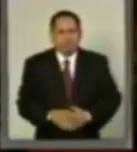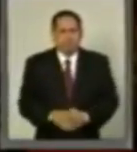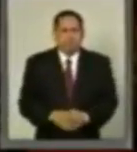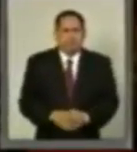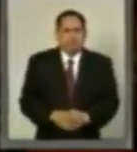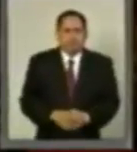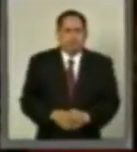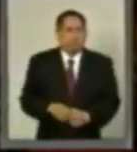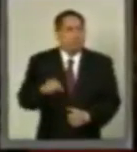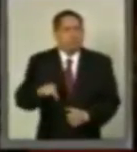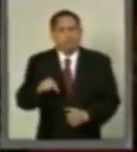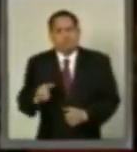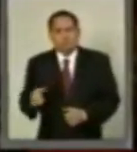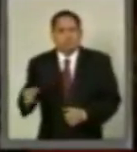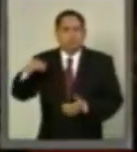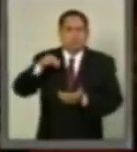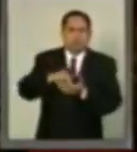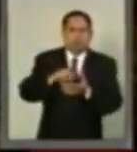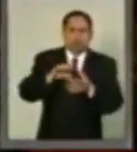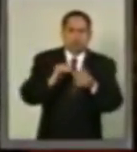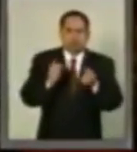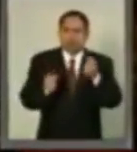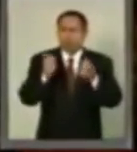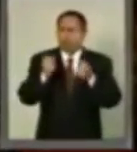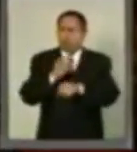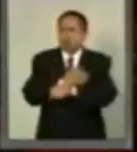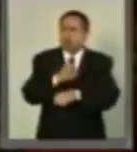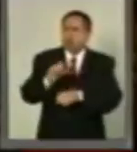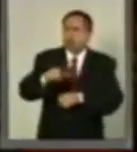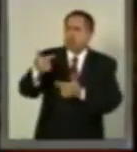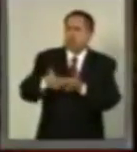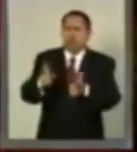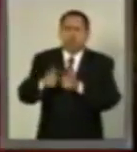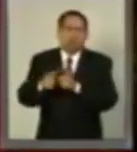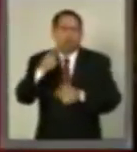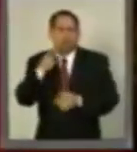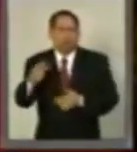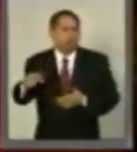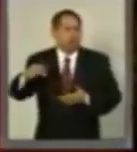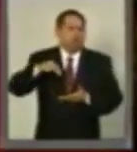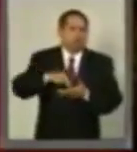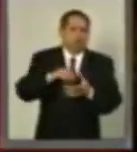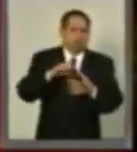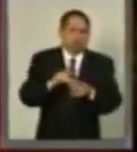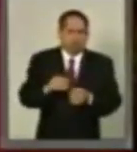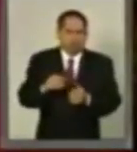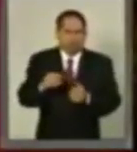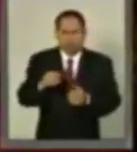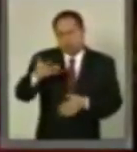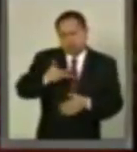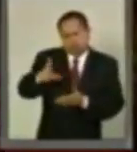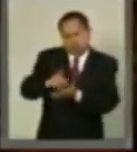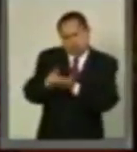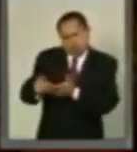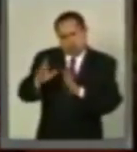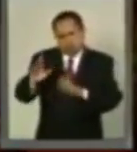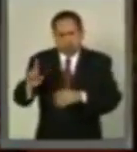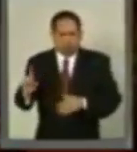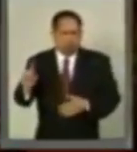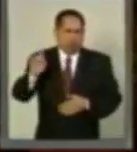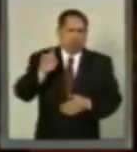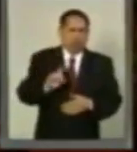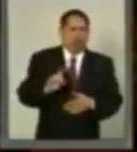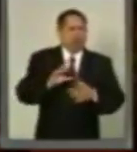Aquí se ha venido, por algunos compañeros de otros partidos, con todo su derecho, a